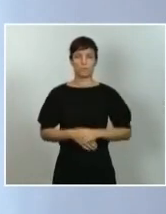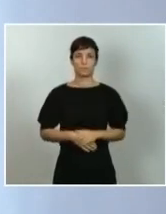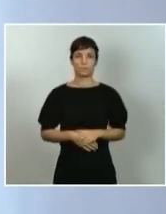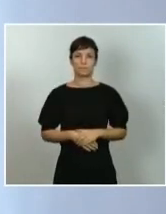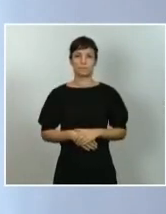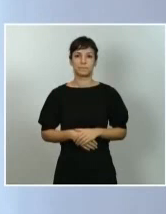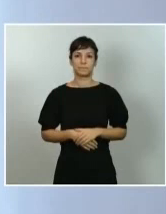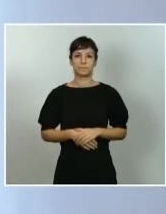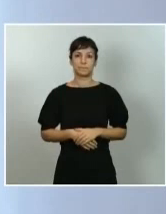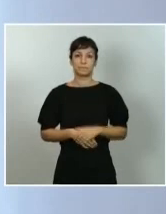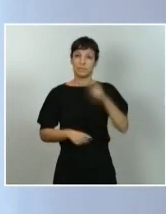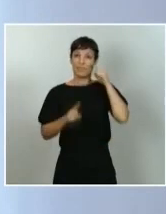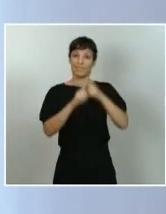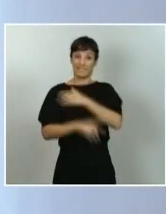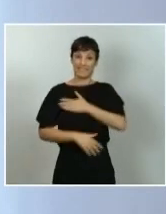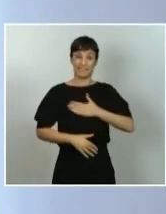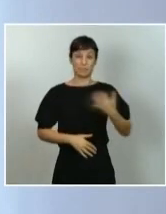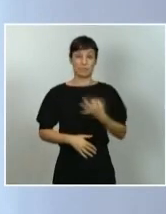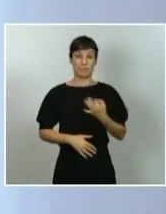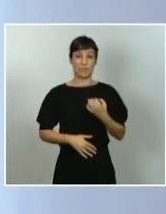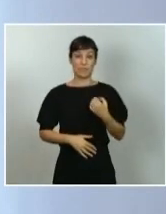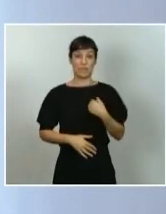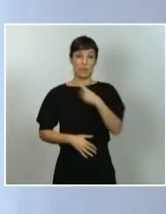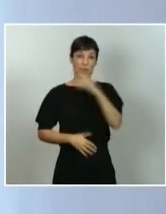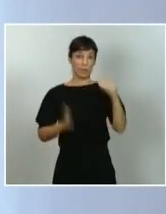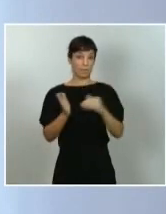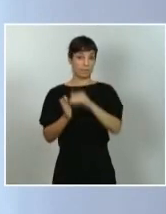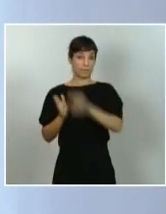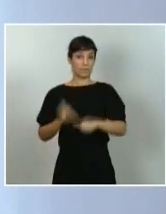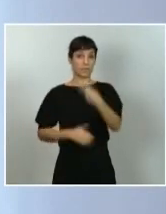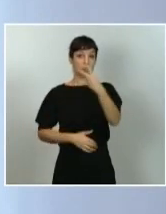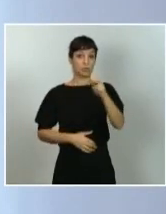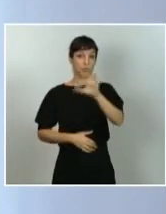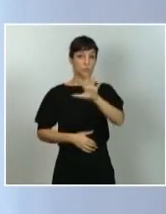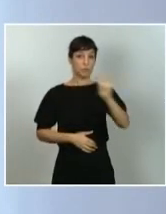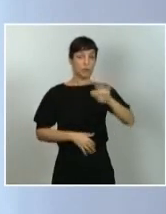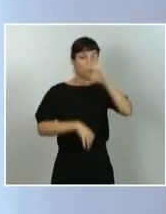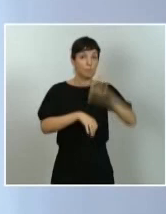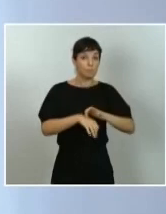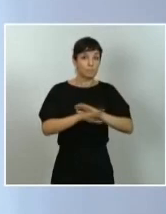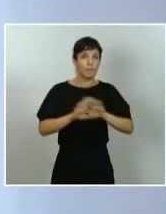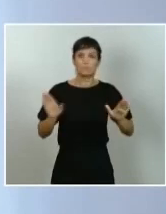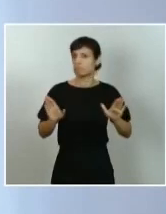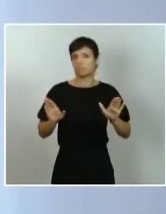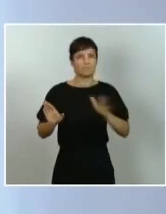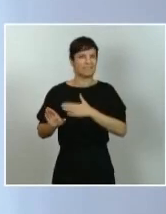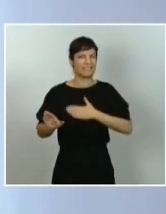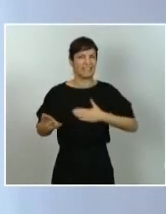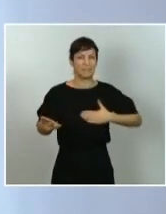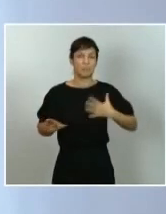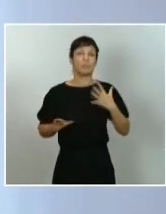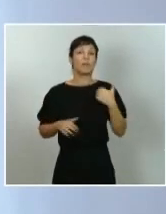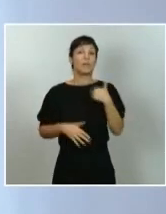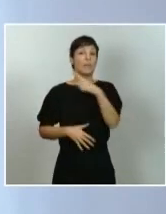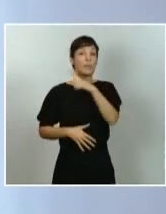el control de los aeropuertos, o sea, no hubo control, no hay control de los aeropuertos todavía, o sea, uh-huh. Y eso cuando